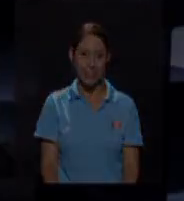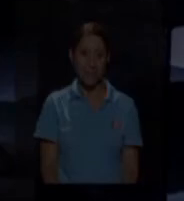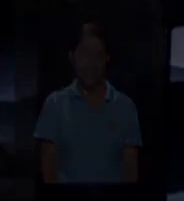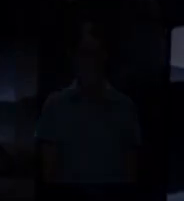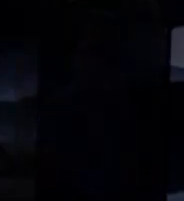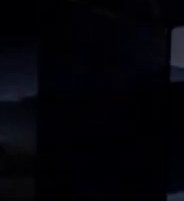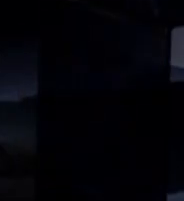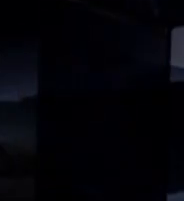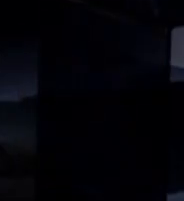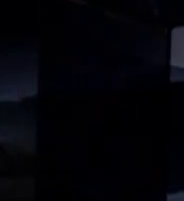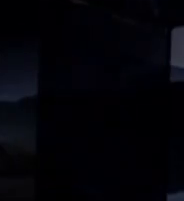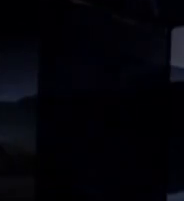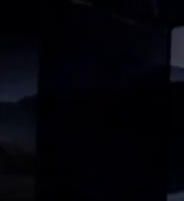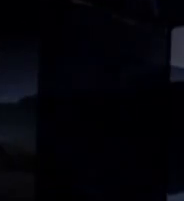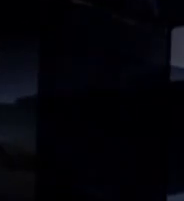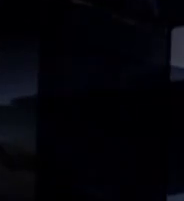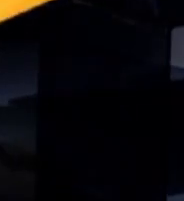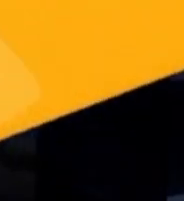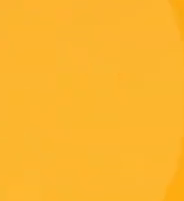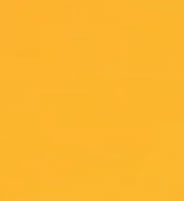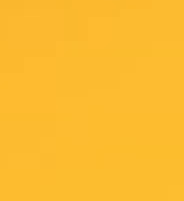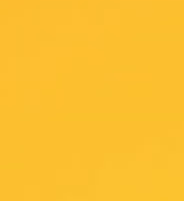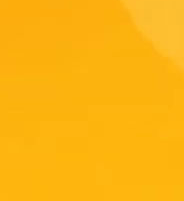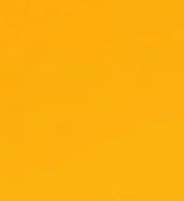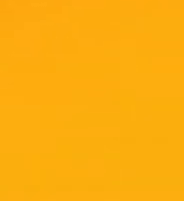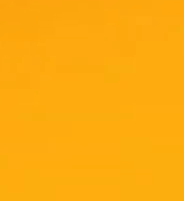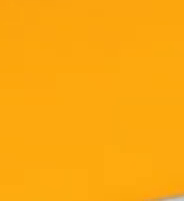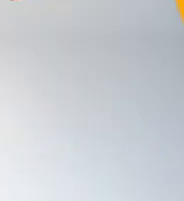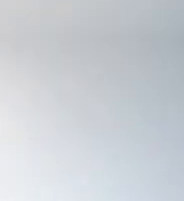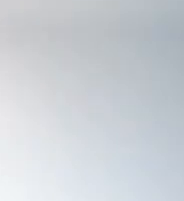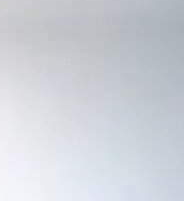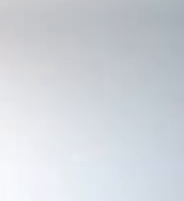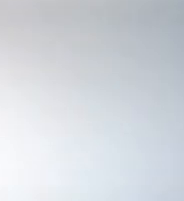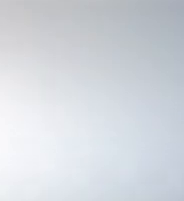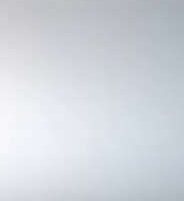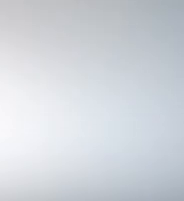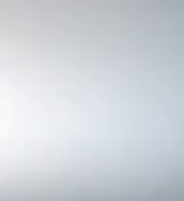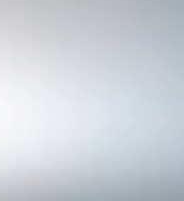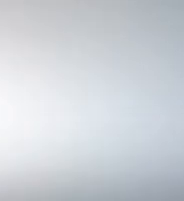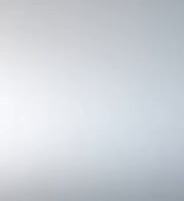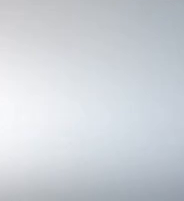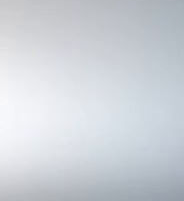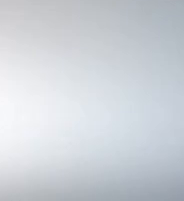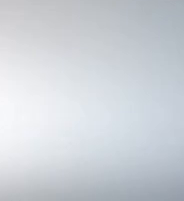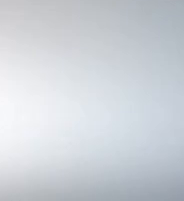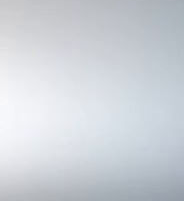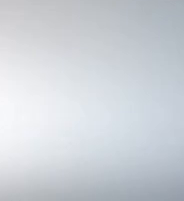Y viva nuestro magón.